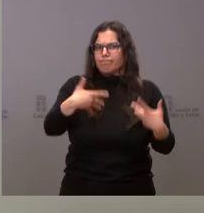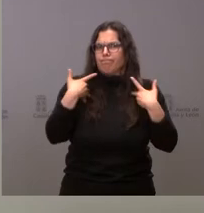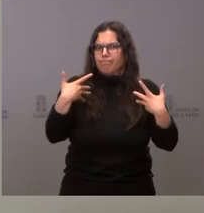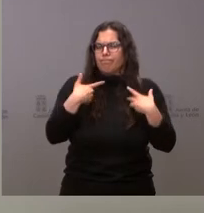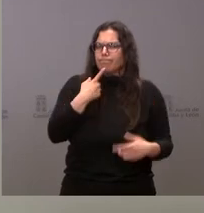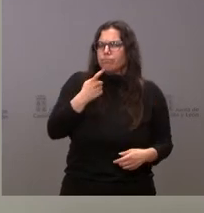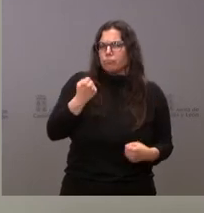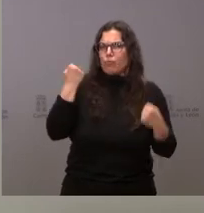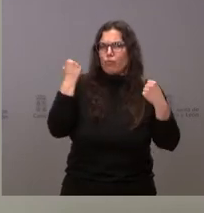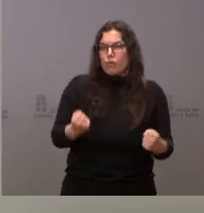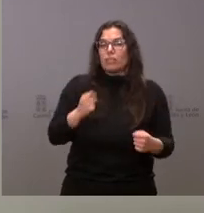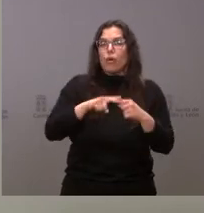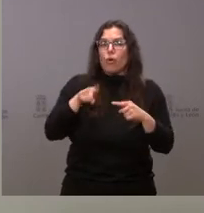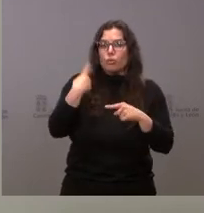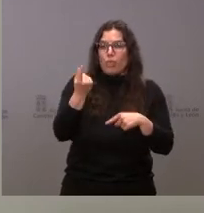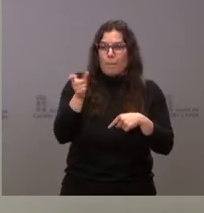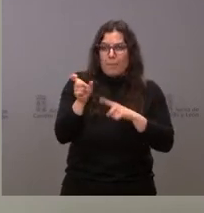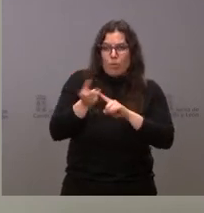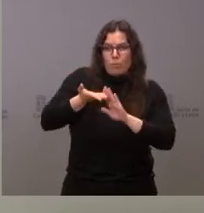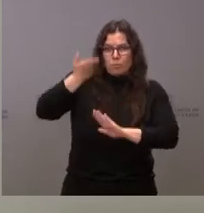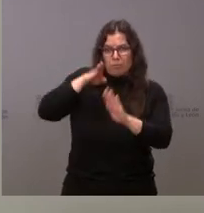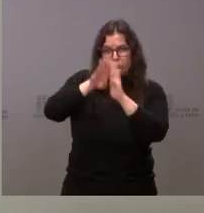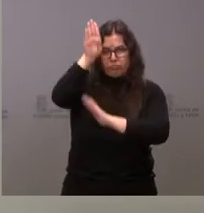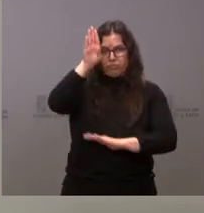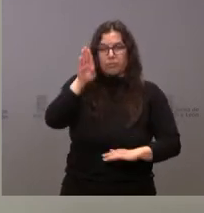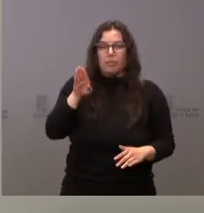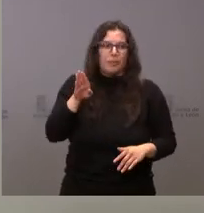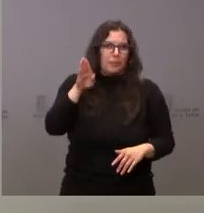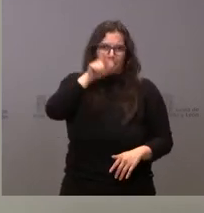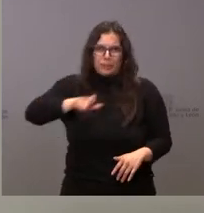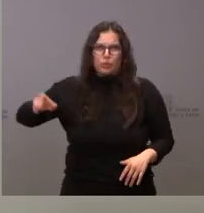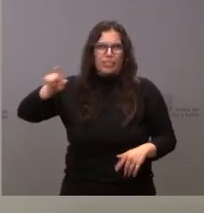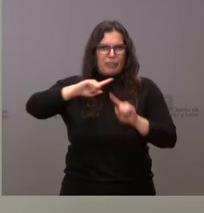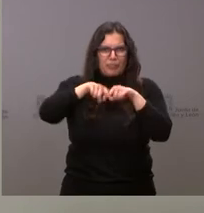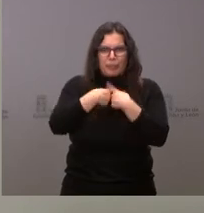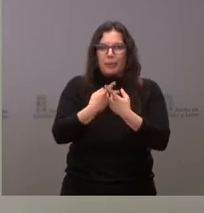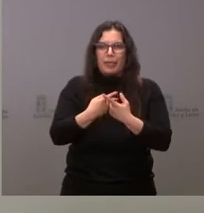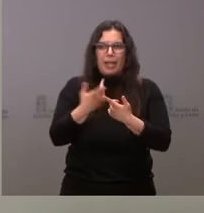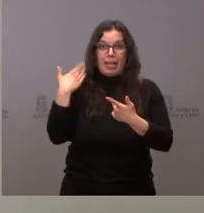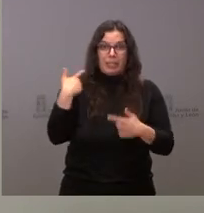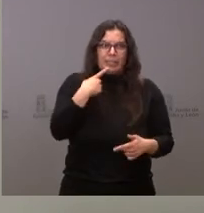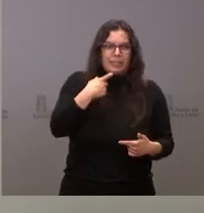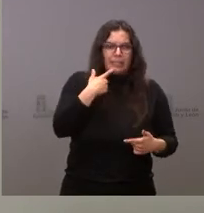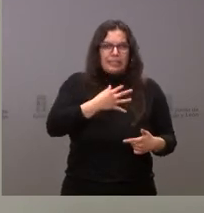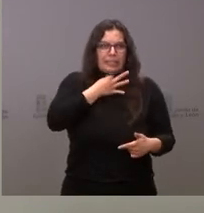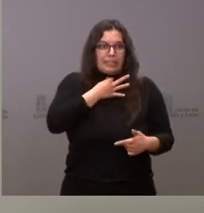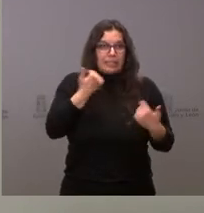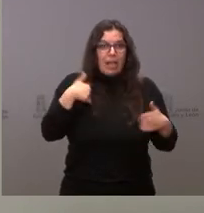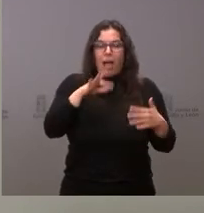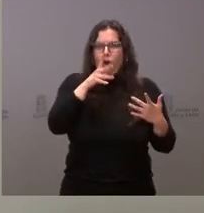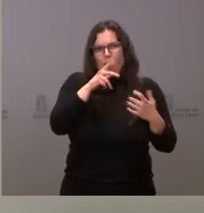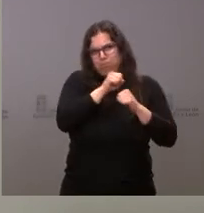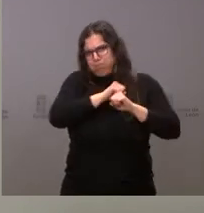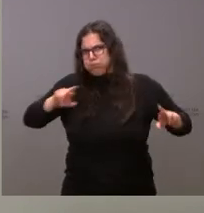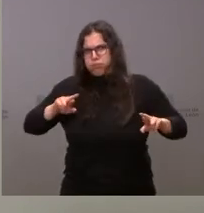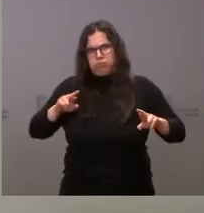como consecuencia de este incremento de los precios muchas personas y muchas familias que tenían serias dificultades para llegar a fin de mes ahora este